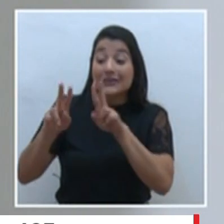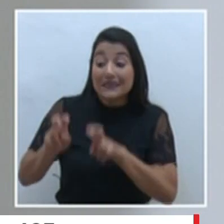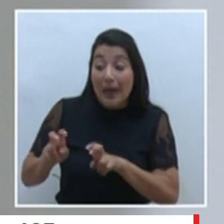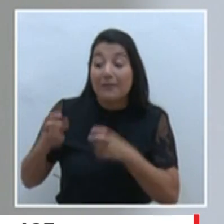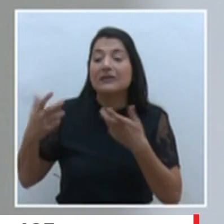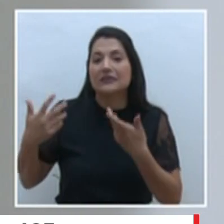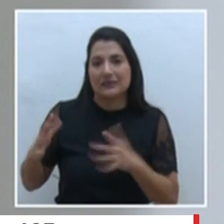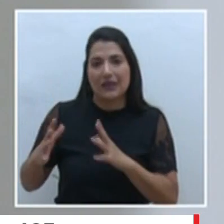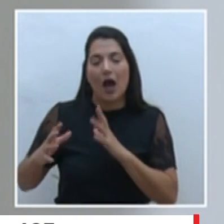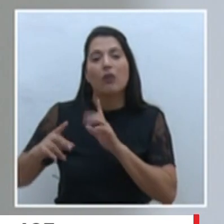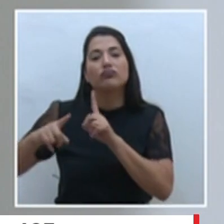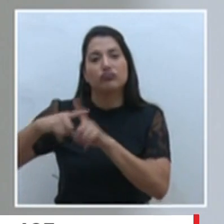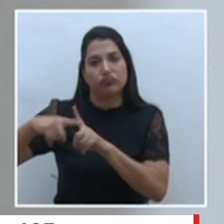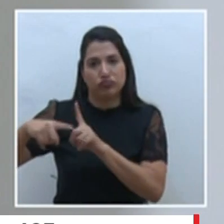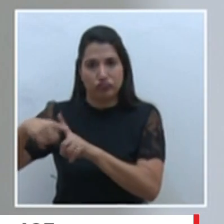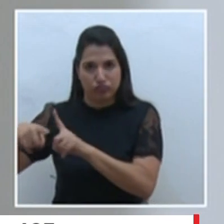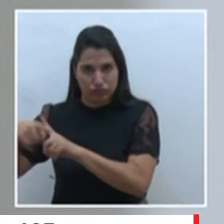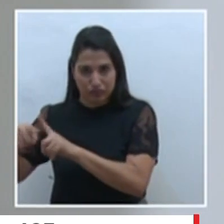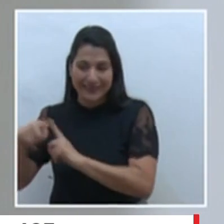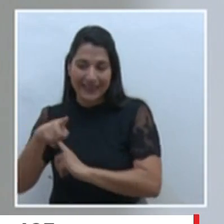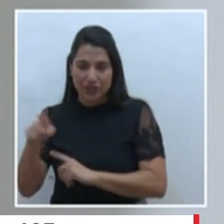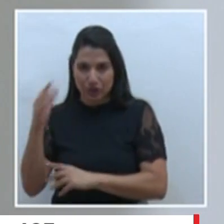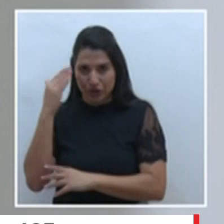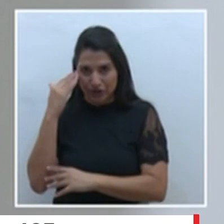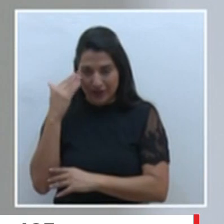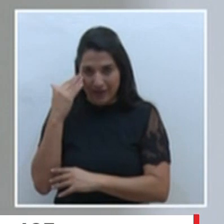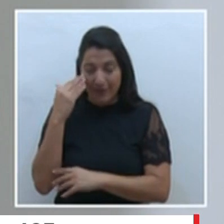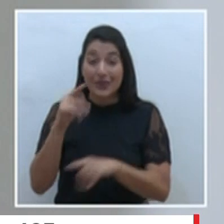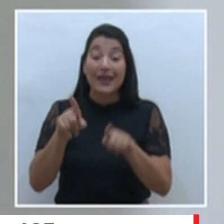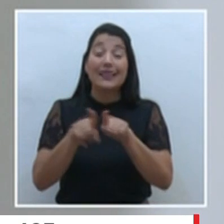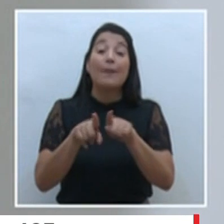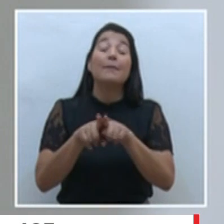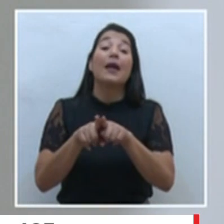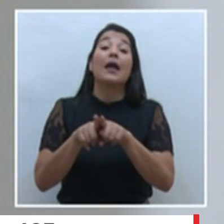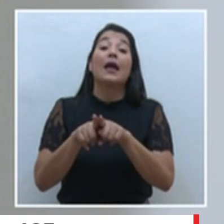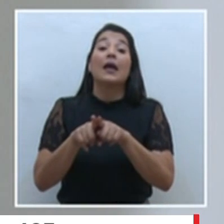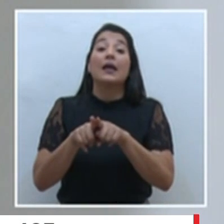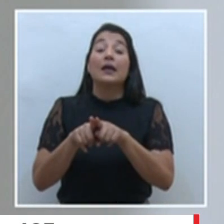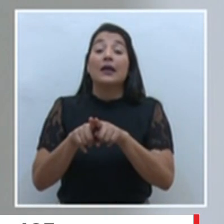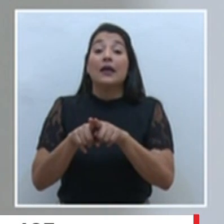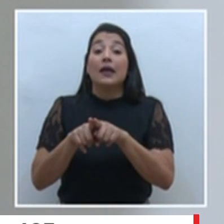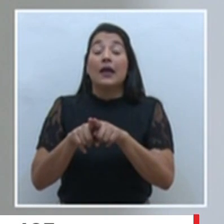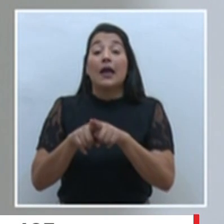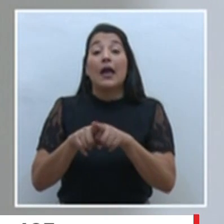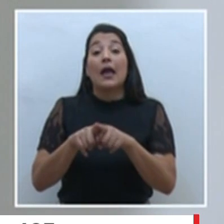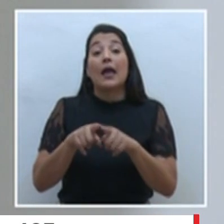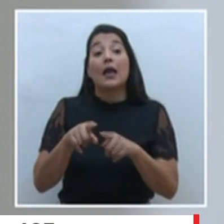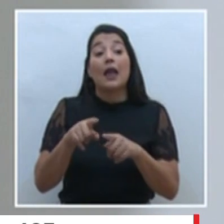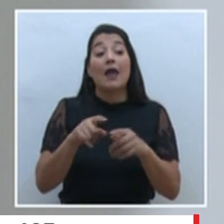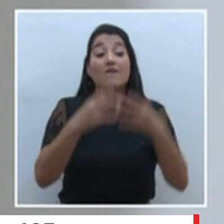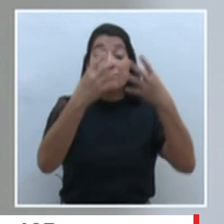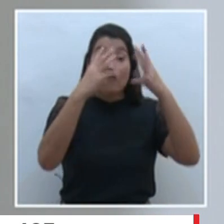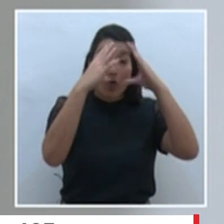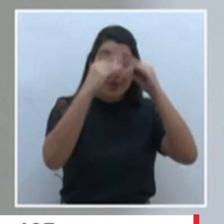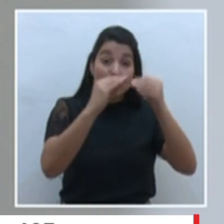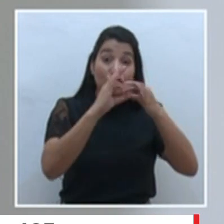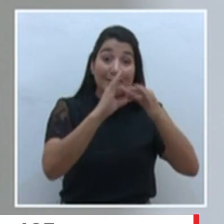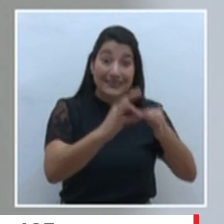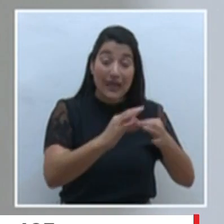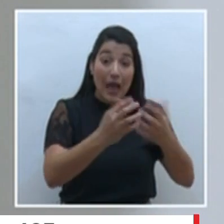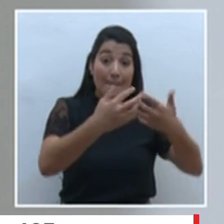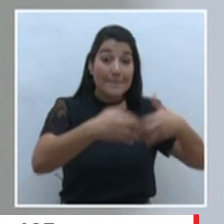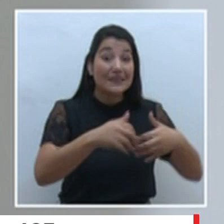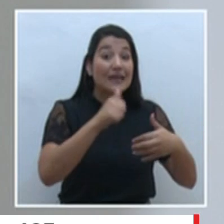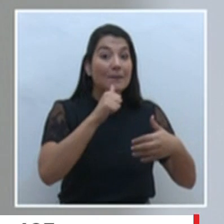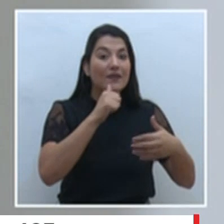o determinar el estatus de recuperación. También el Ministerio recibe lo que viene del sector privado. Por ejemplo, en estos